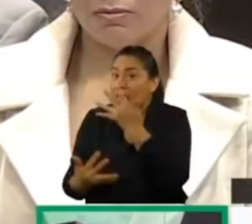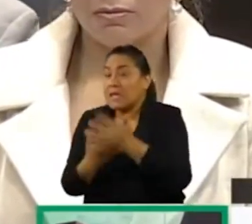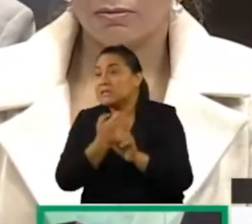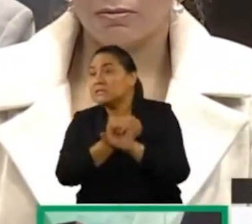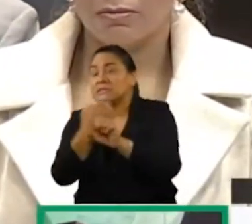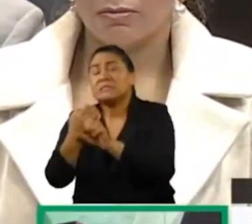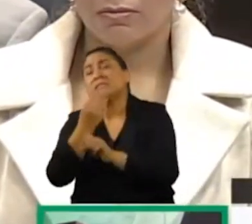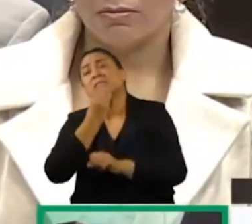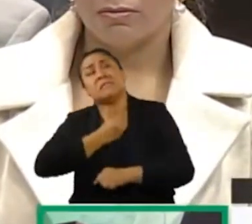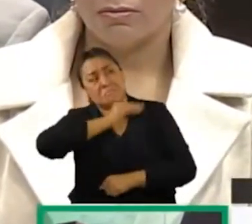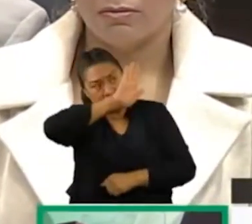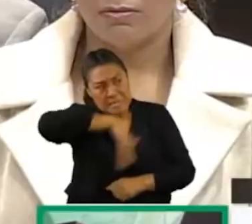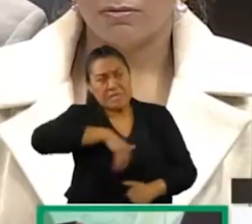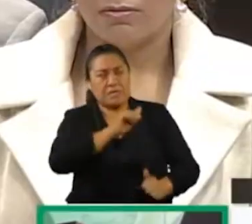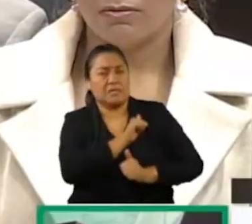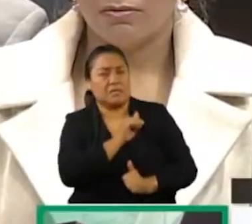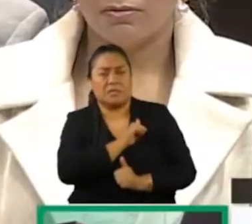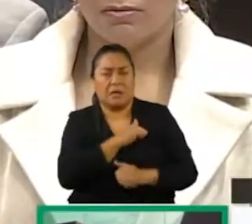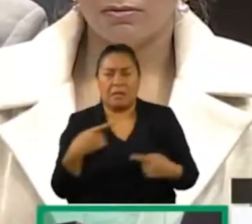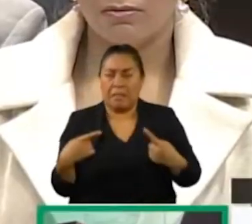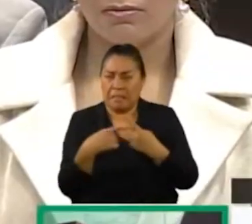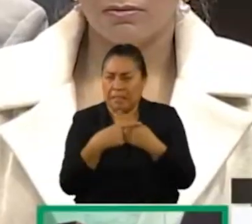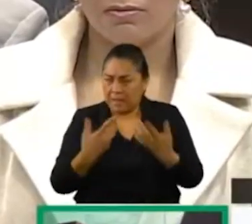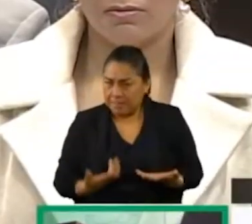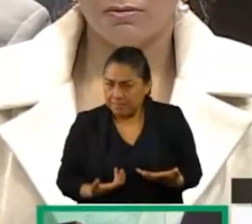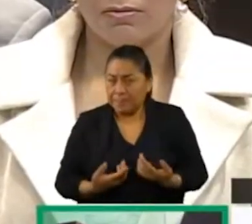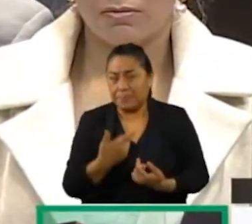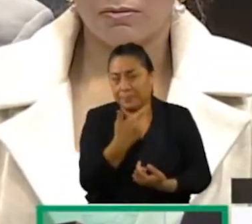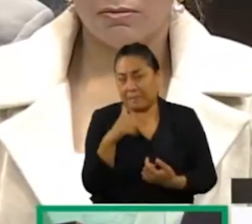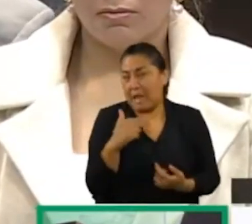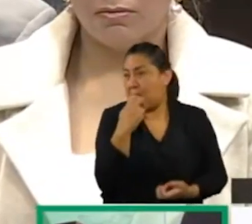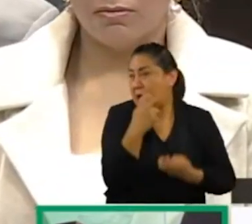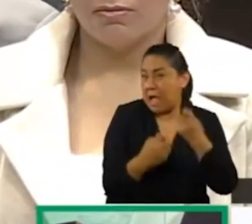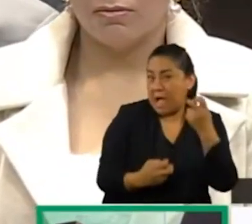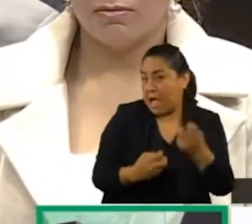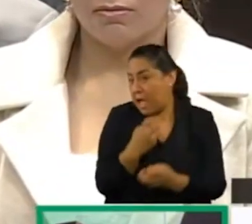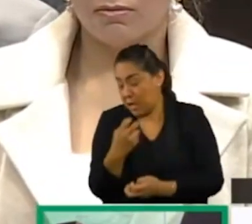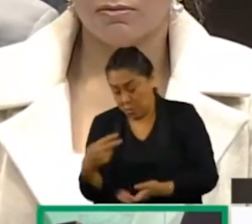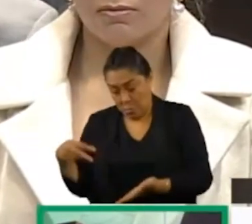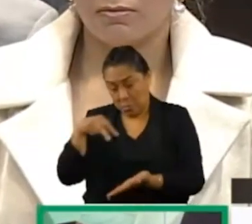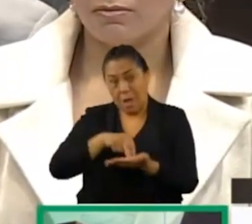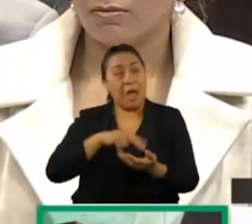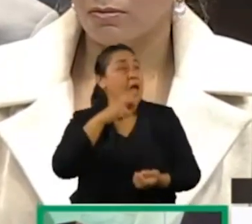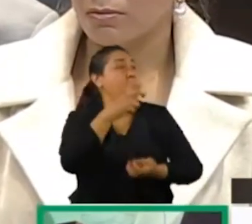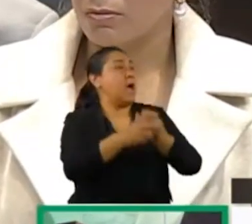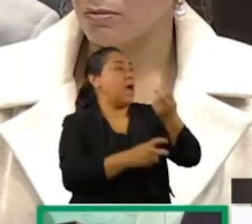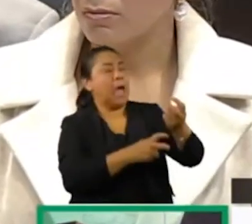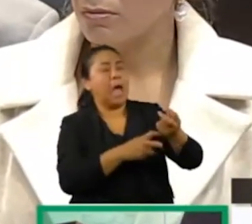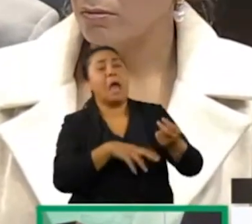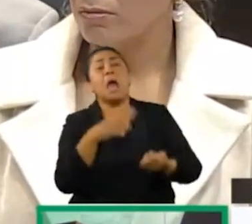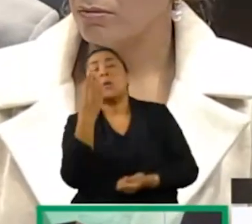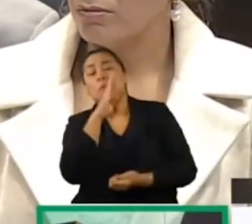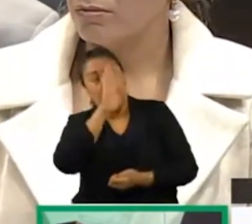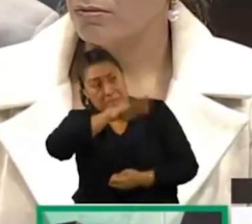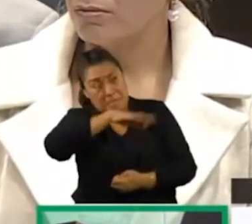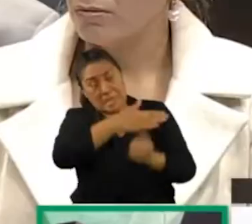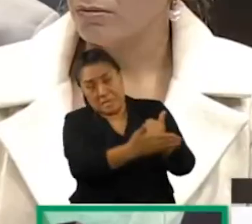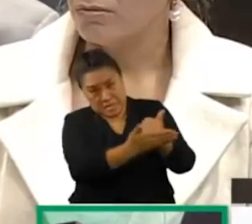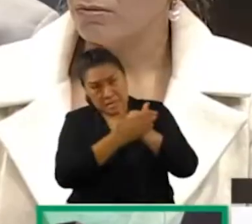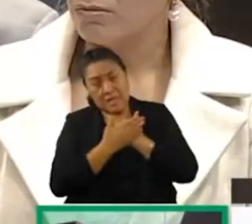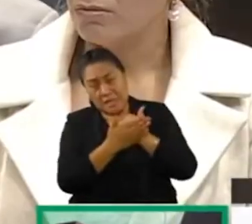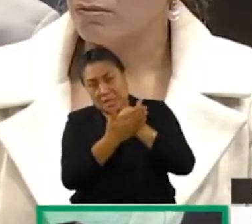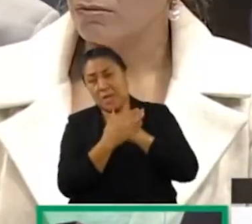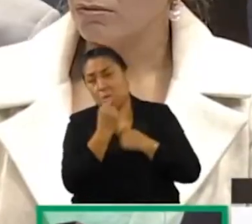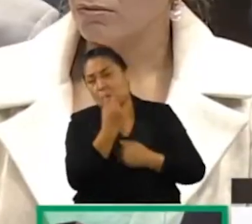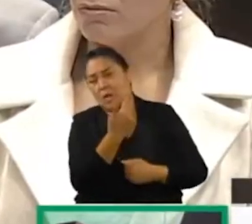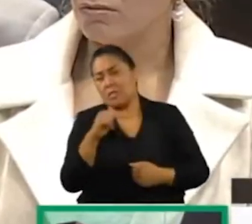sus estados. Critican a la Guardia Nacional desde tribuna, pero corren a pedir su apoyo los